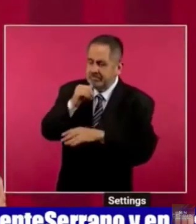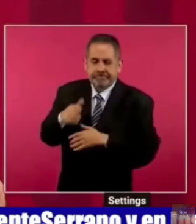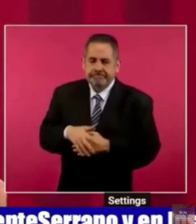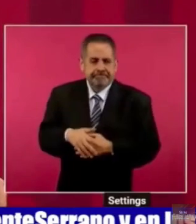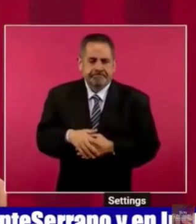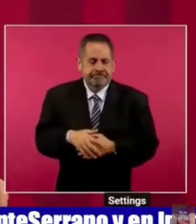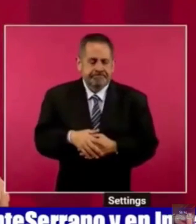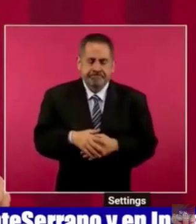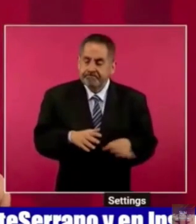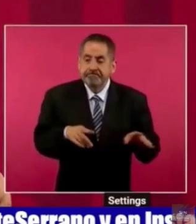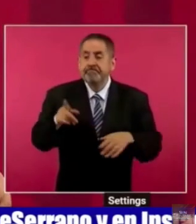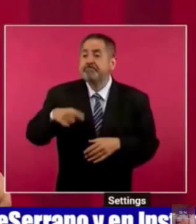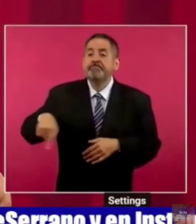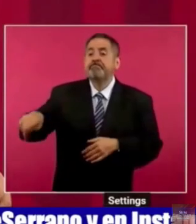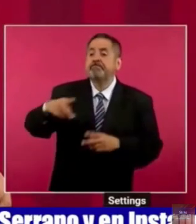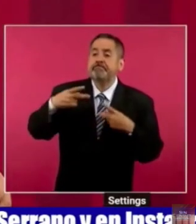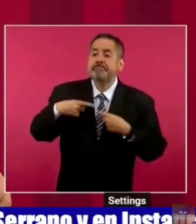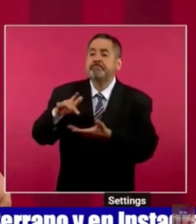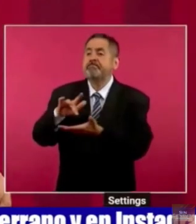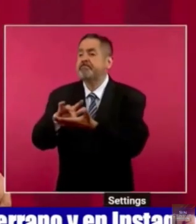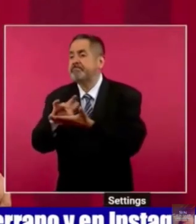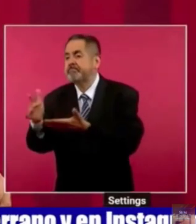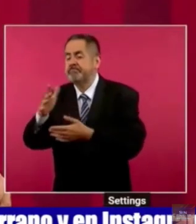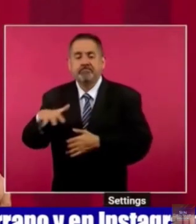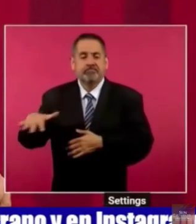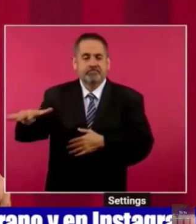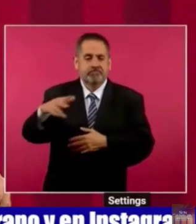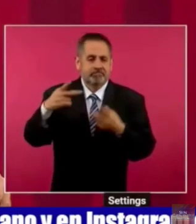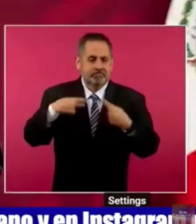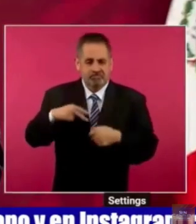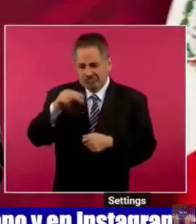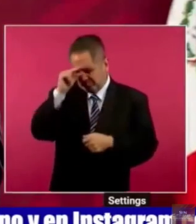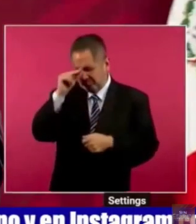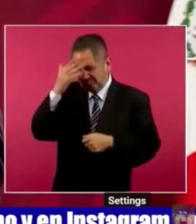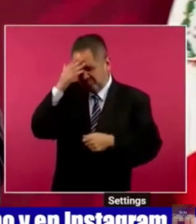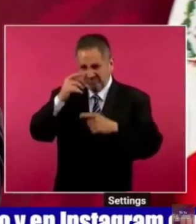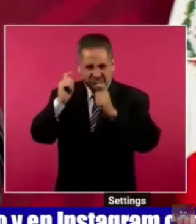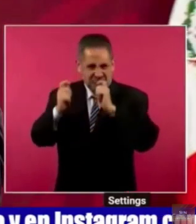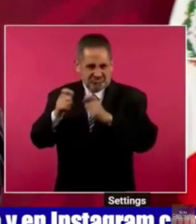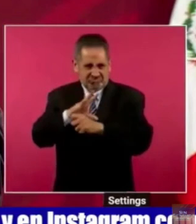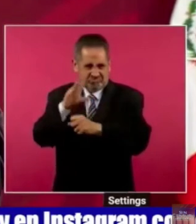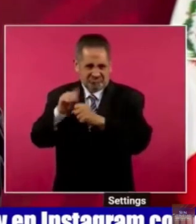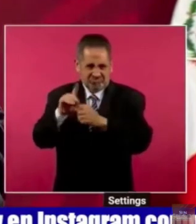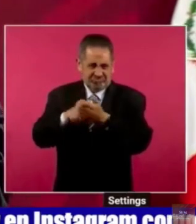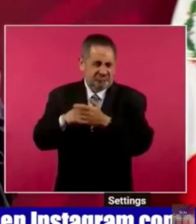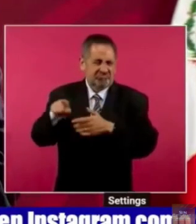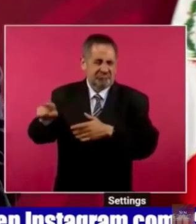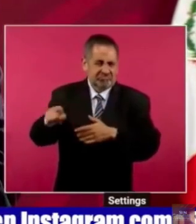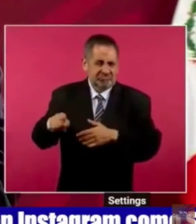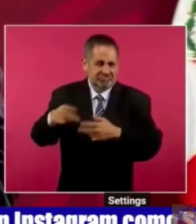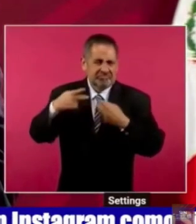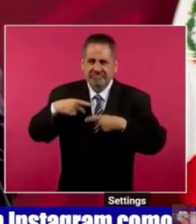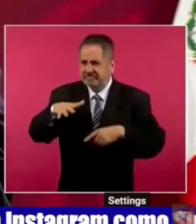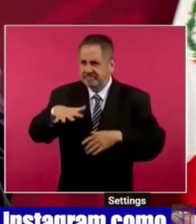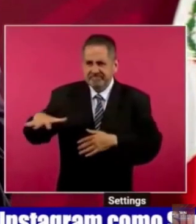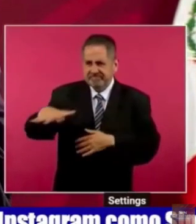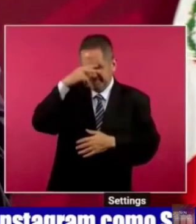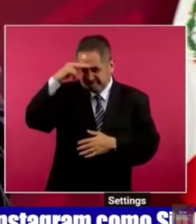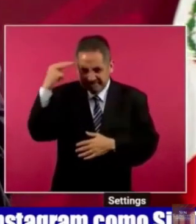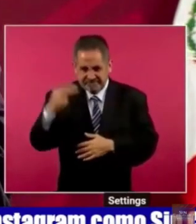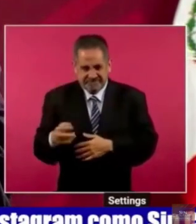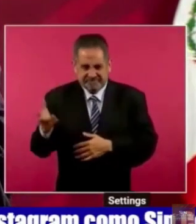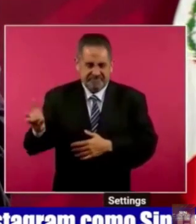la gente. El pueblo es mucha pieza. el pueblo de México.